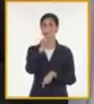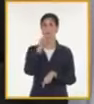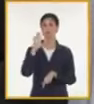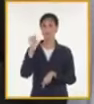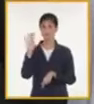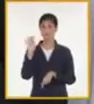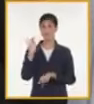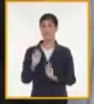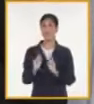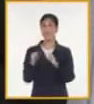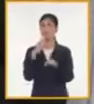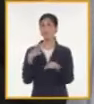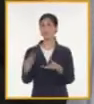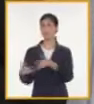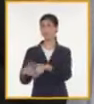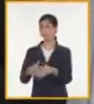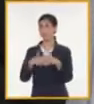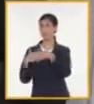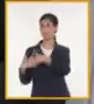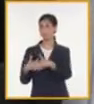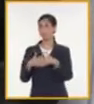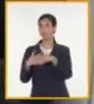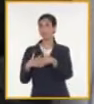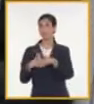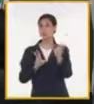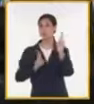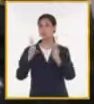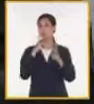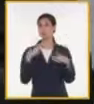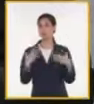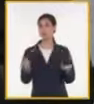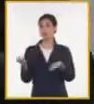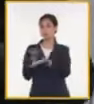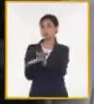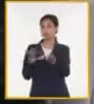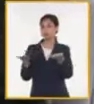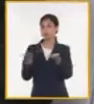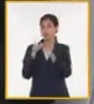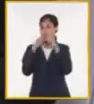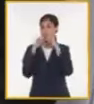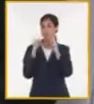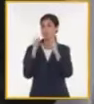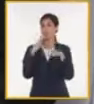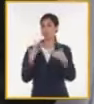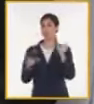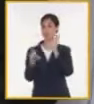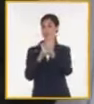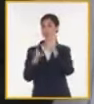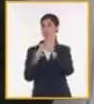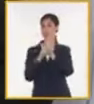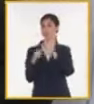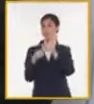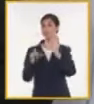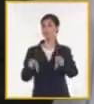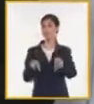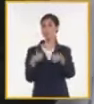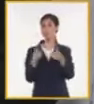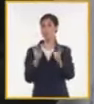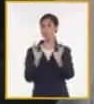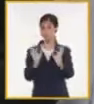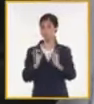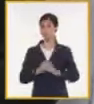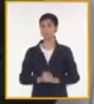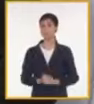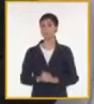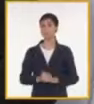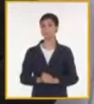precisamente para intercambiar informaciones con la agencia de aplicación y cumplimiento de la ley Se realizaron seis rondas y en